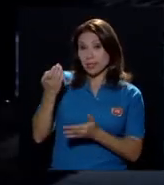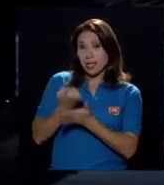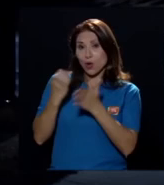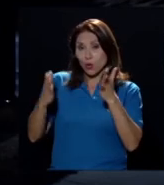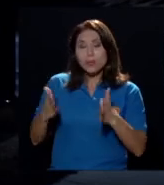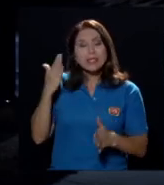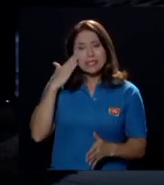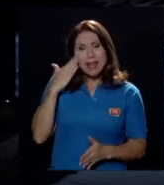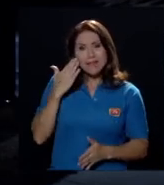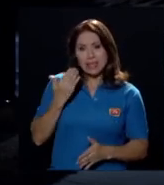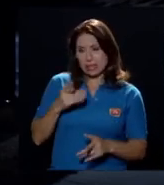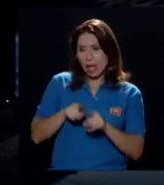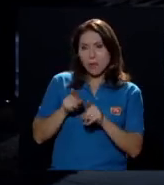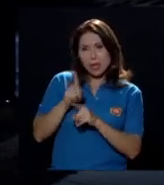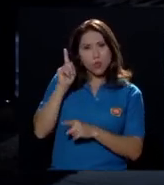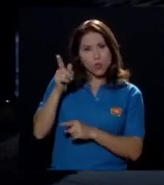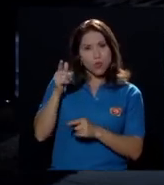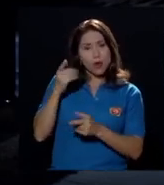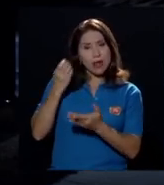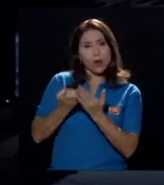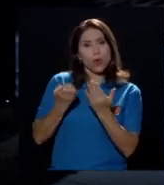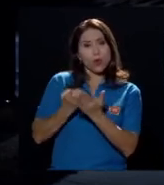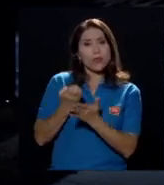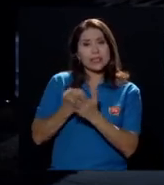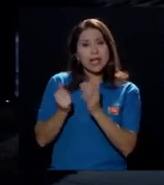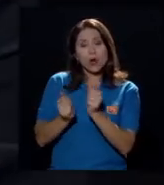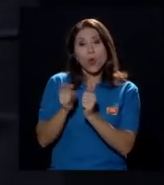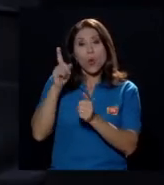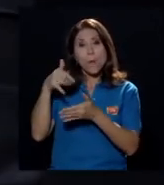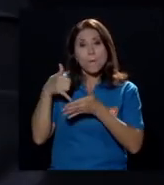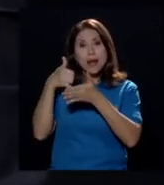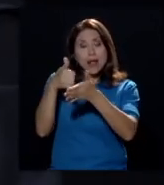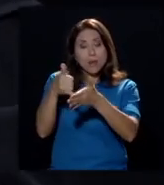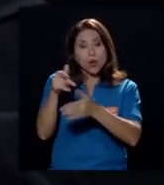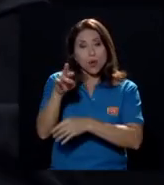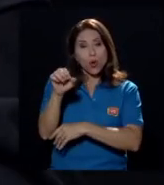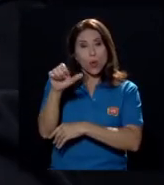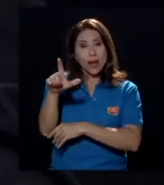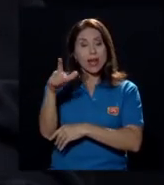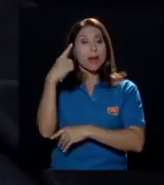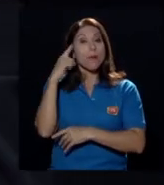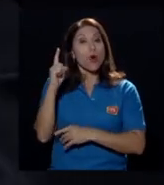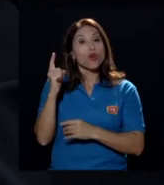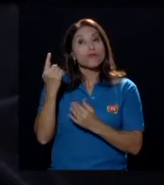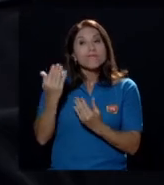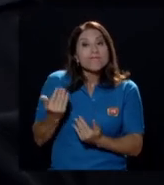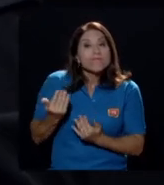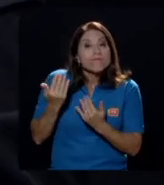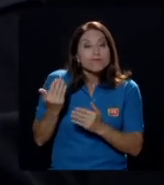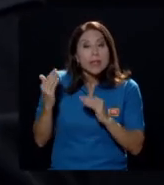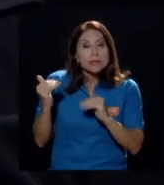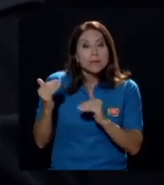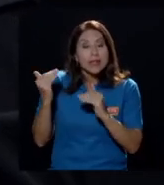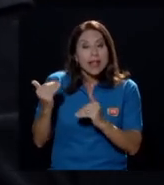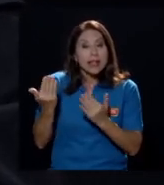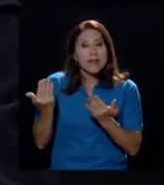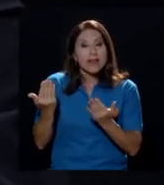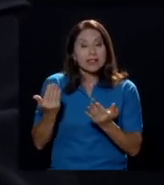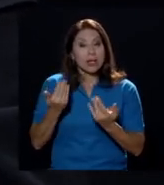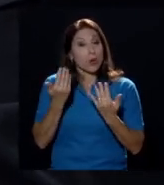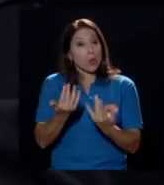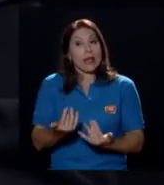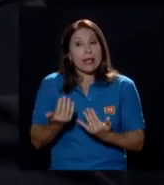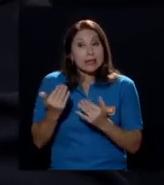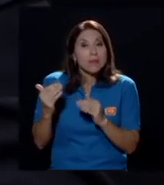uno que ganó un premio Nobel, por el tema de las expectativas, los símbolos, o sea, la expectativa que generó el CAFTA fue muy